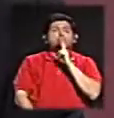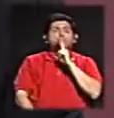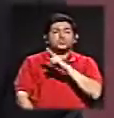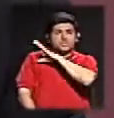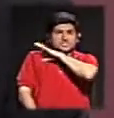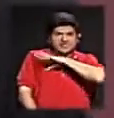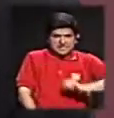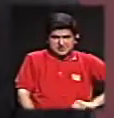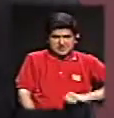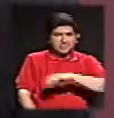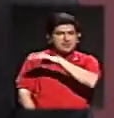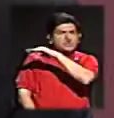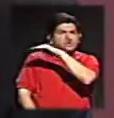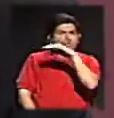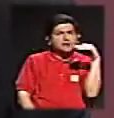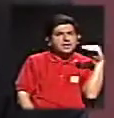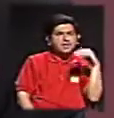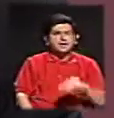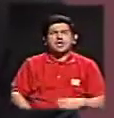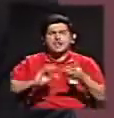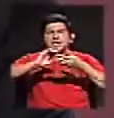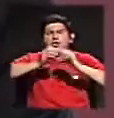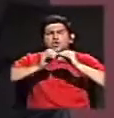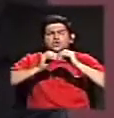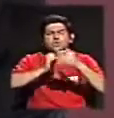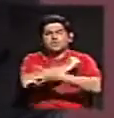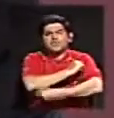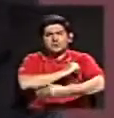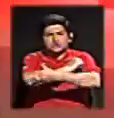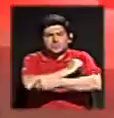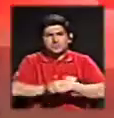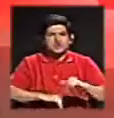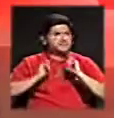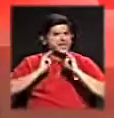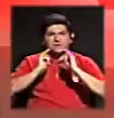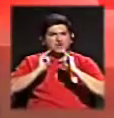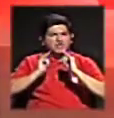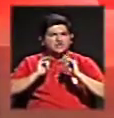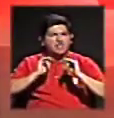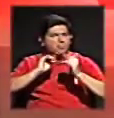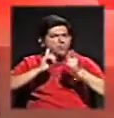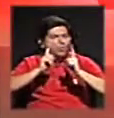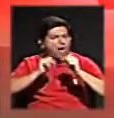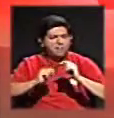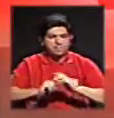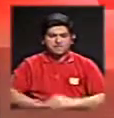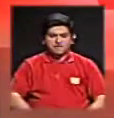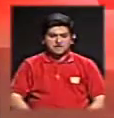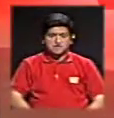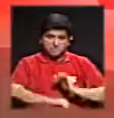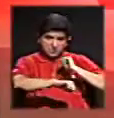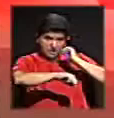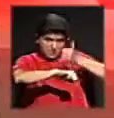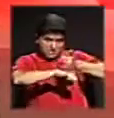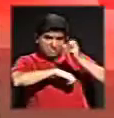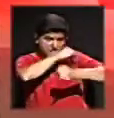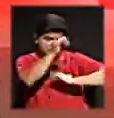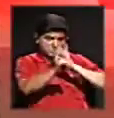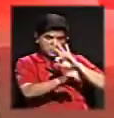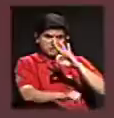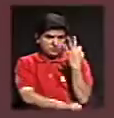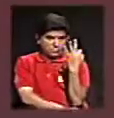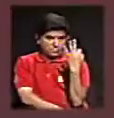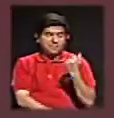con los indicadores de pobreza y de desigualdad? Lo que se ha planteado a nivel